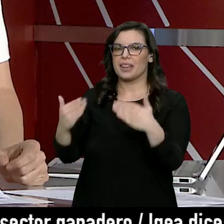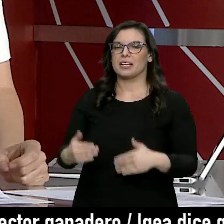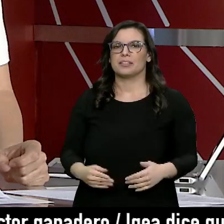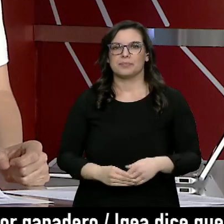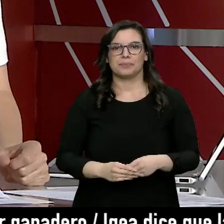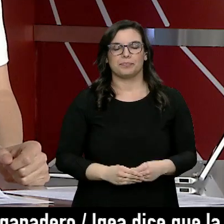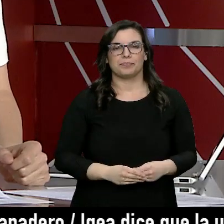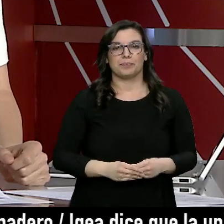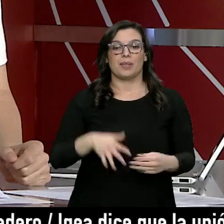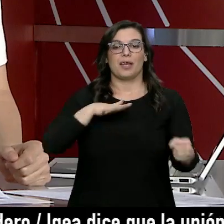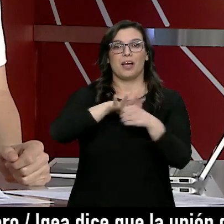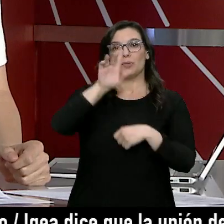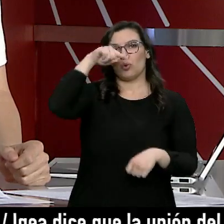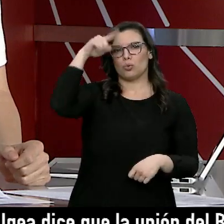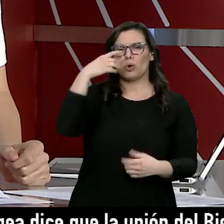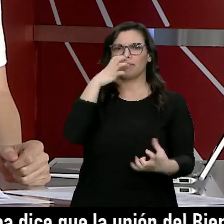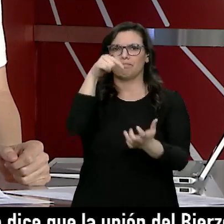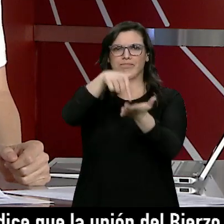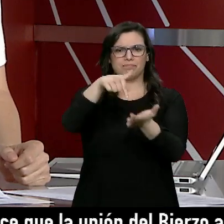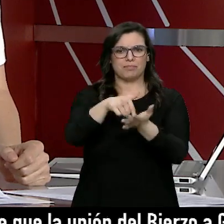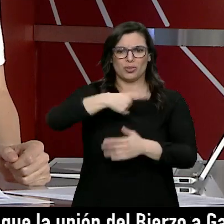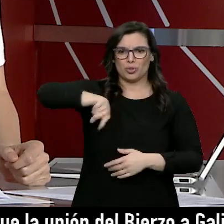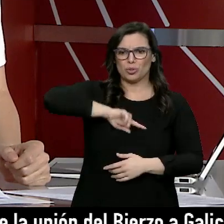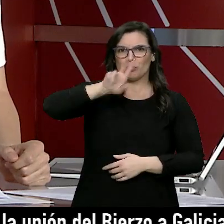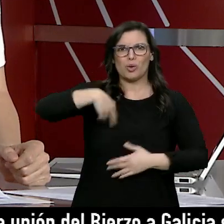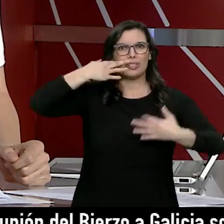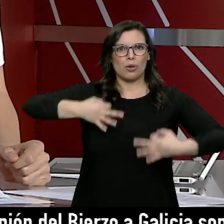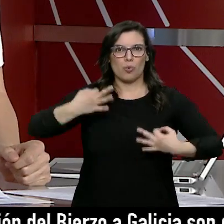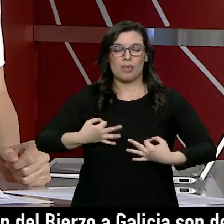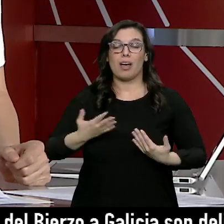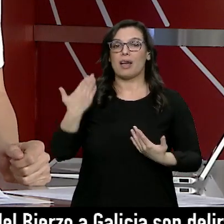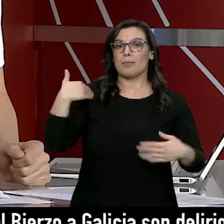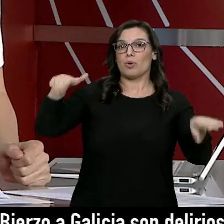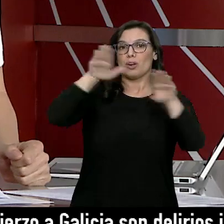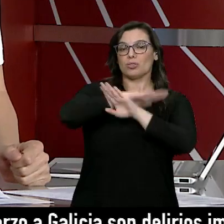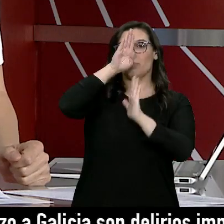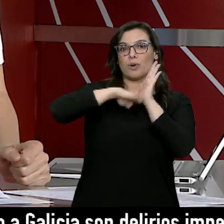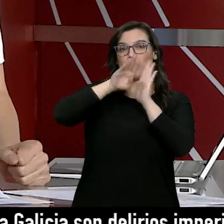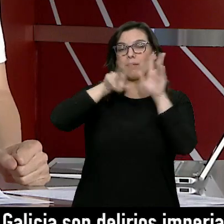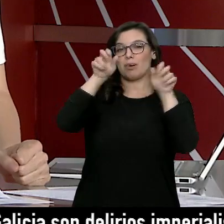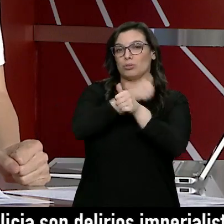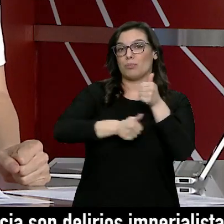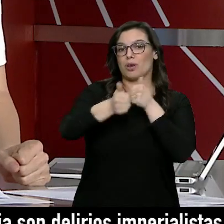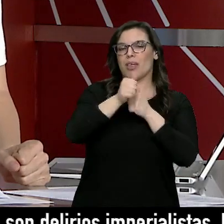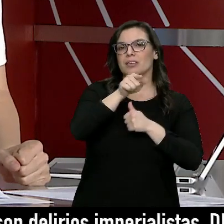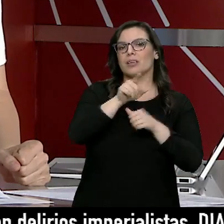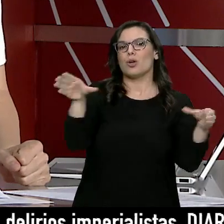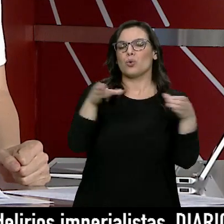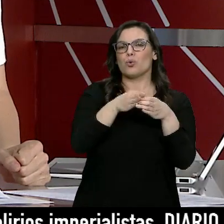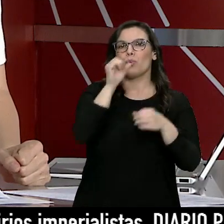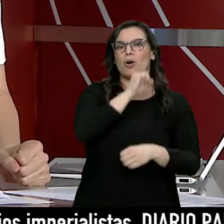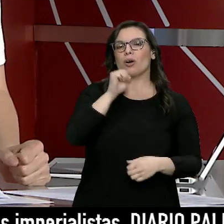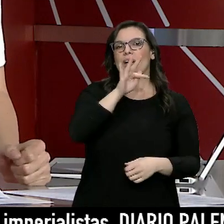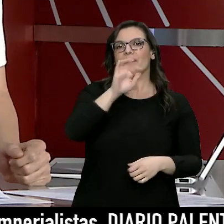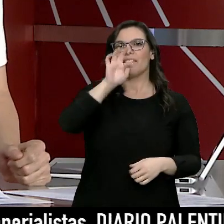Francisco, el mundo de la cultura se reclama como espacio seguro una vez más. Anoche en el programa Cuestión de Prioridades, los componentes del grupo